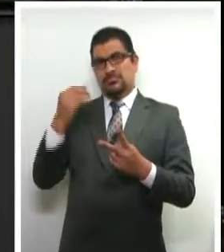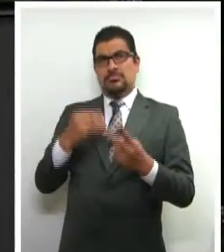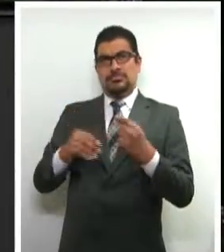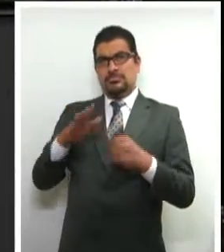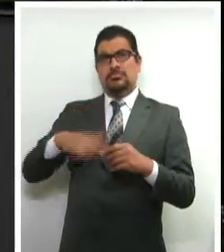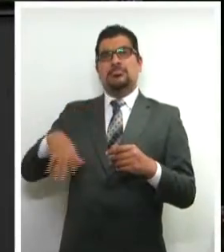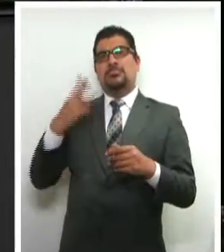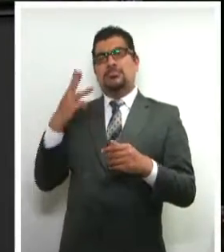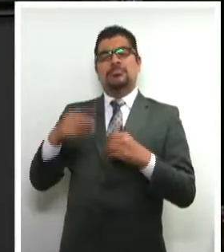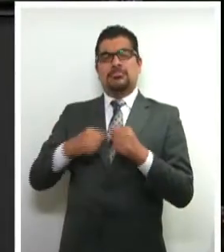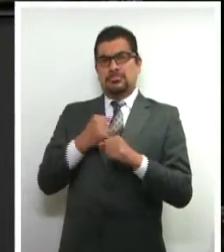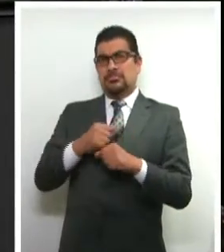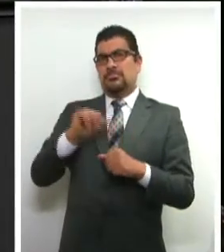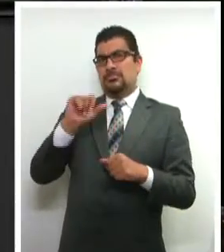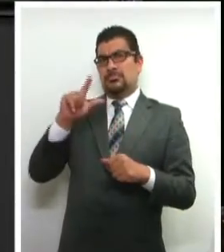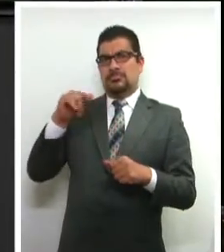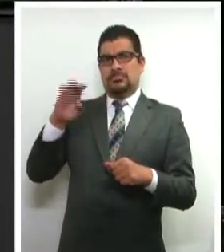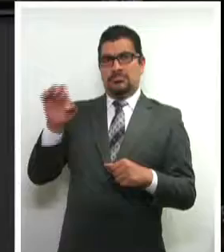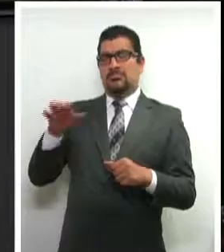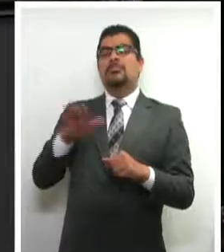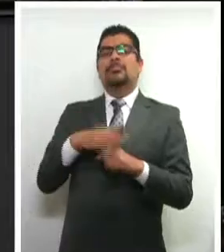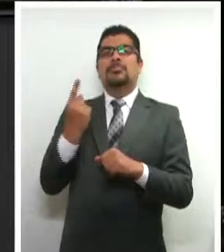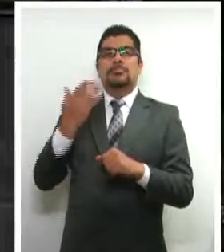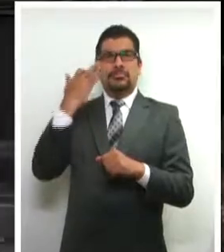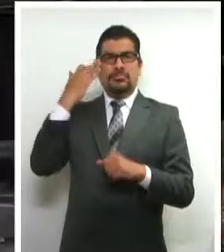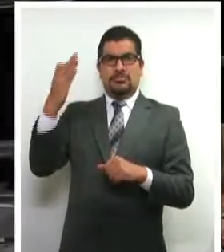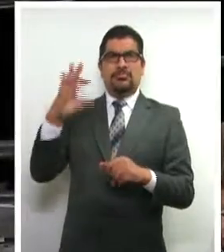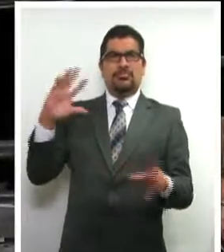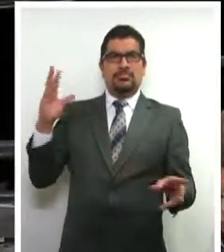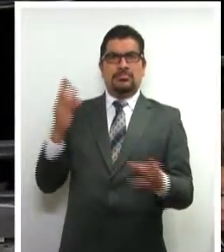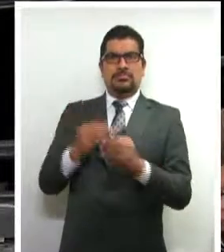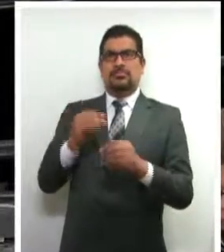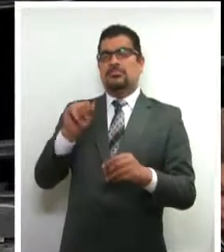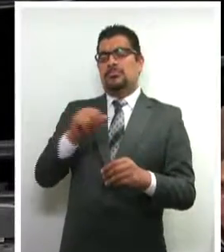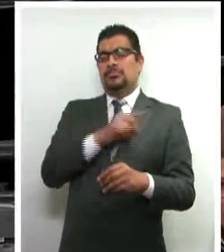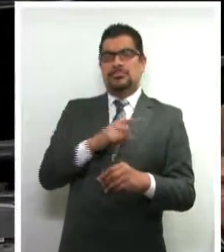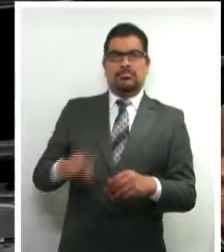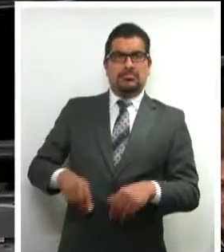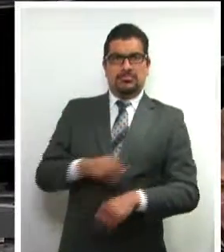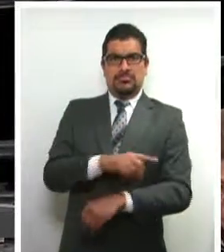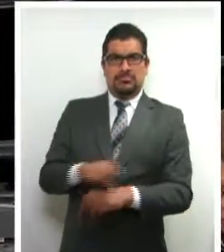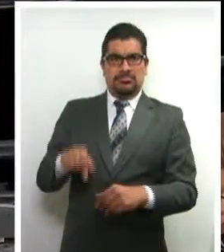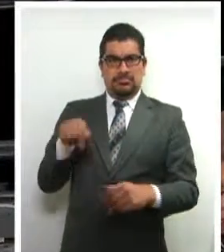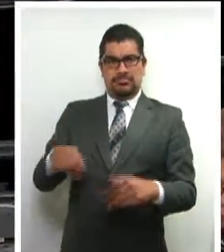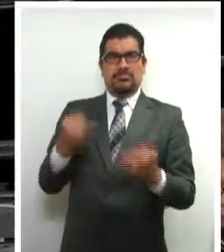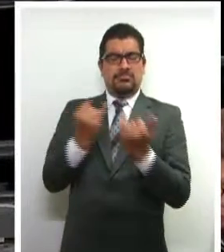para alcaldía porque es lo que dura una administración delegacional hoy en día,